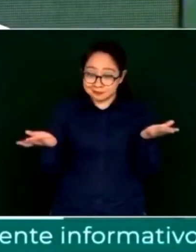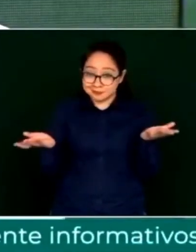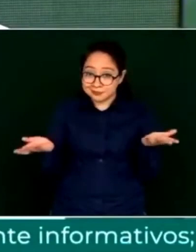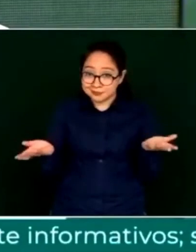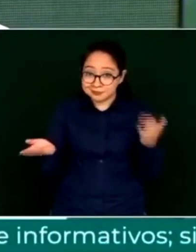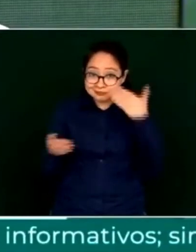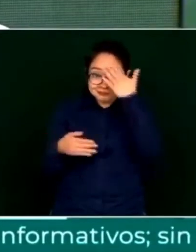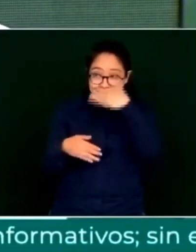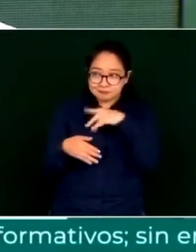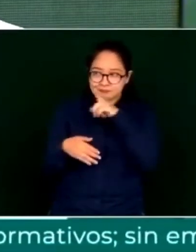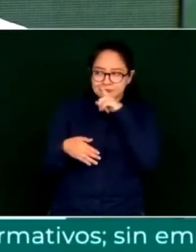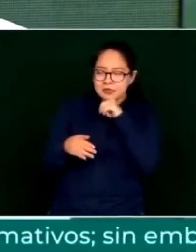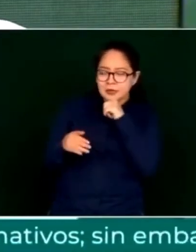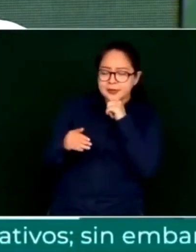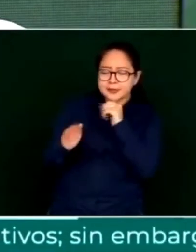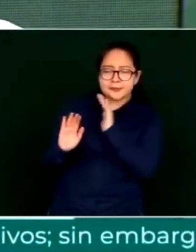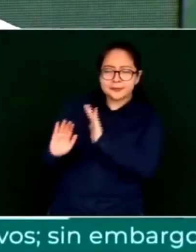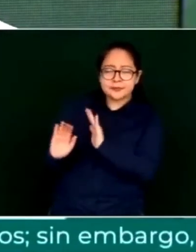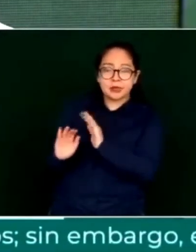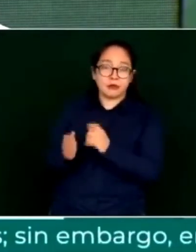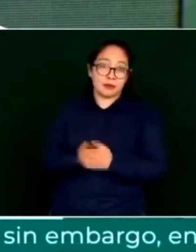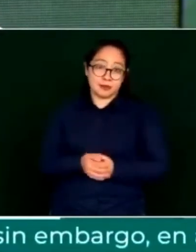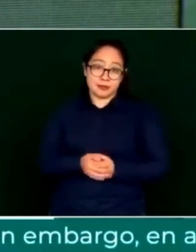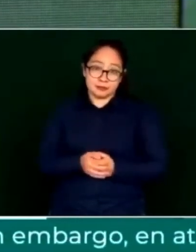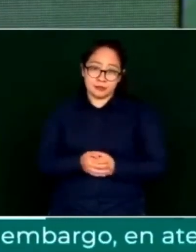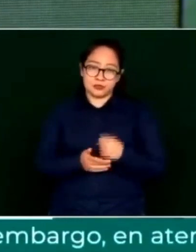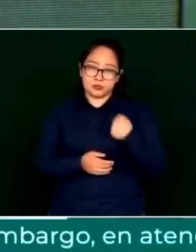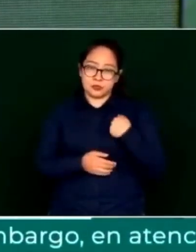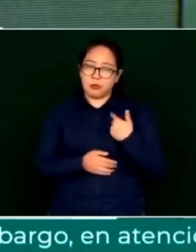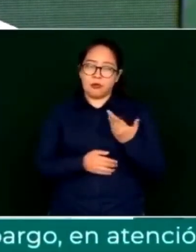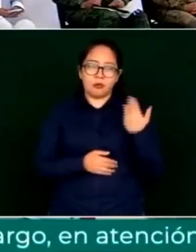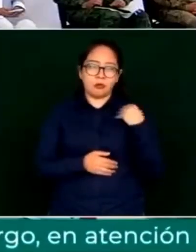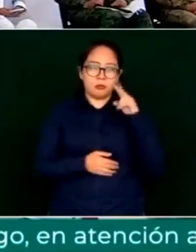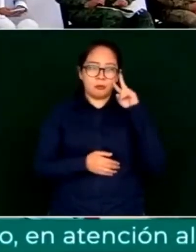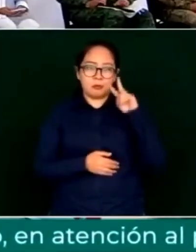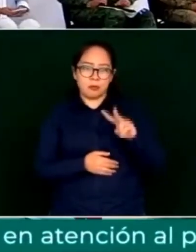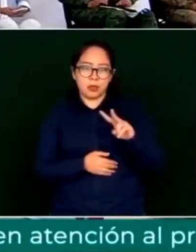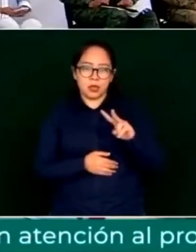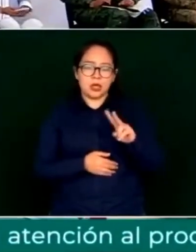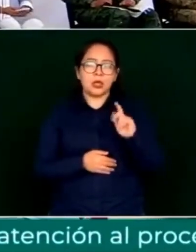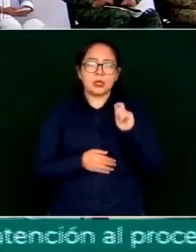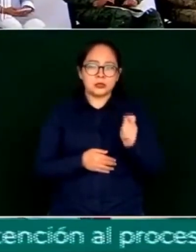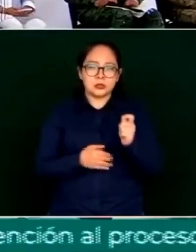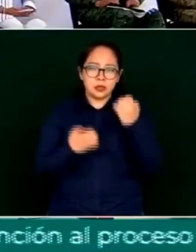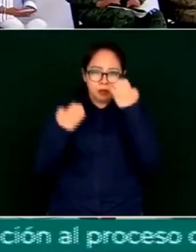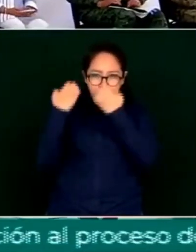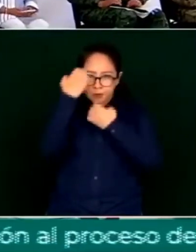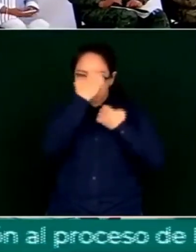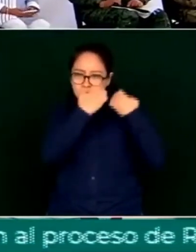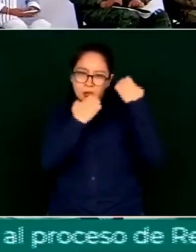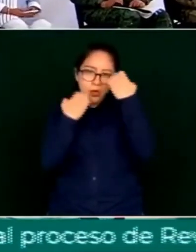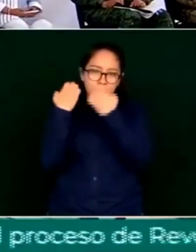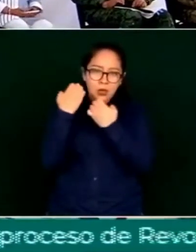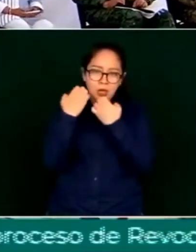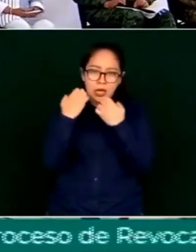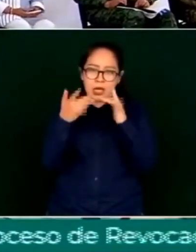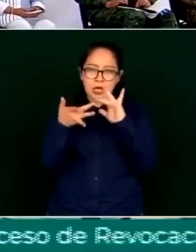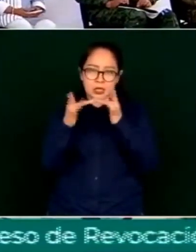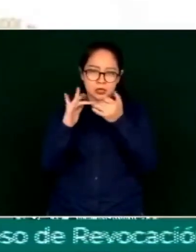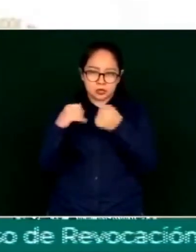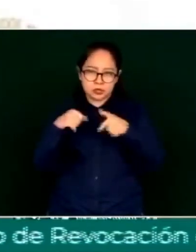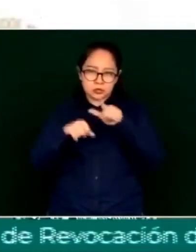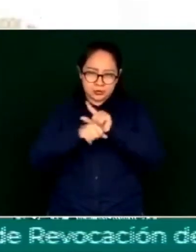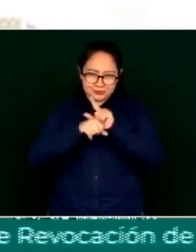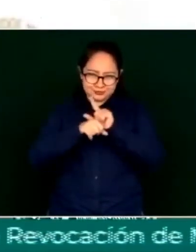encuesta que se hizo en redes sociales, a ver si no está, sobre